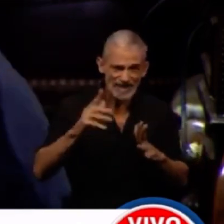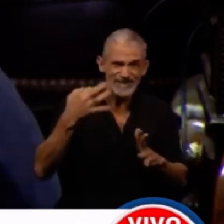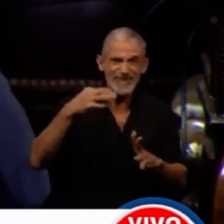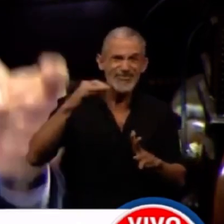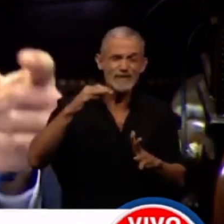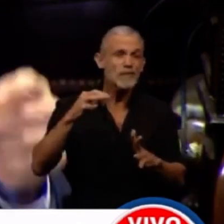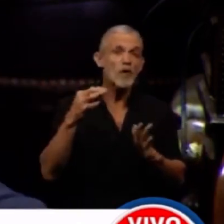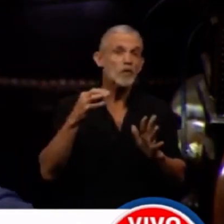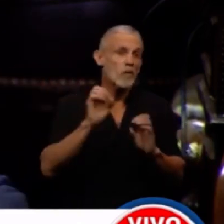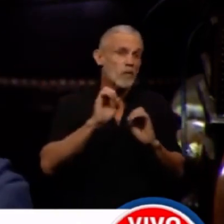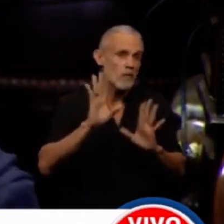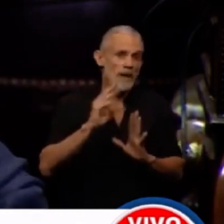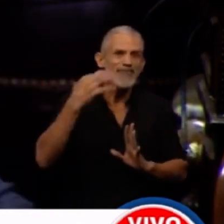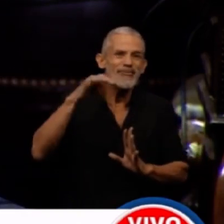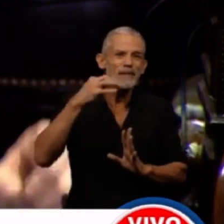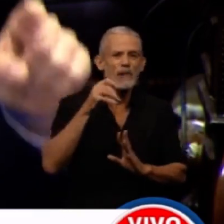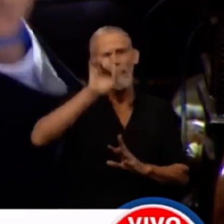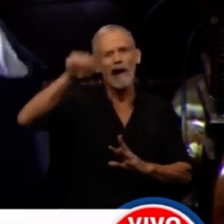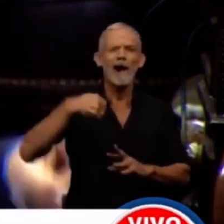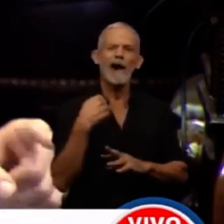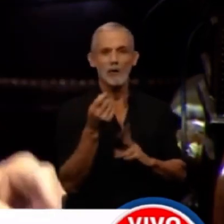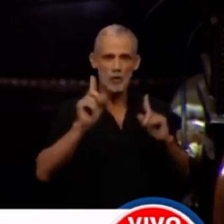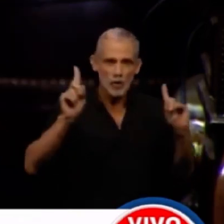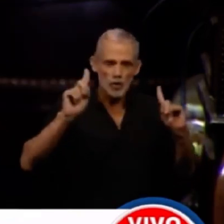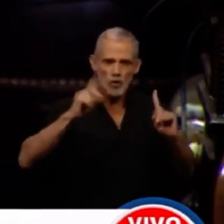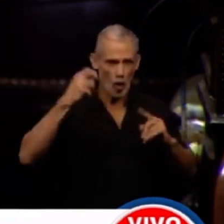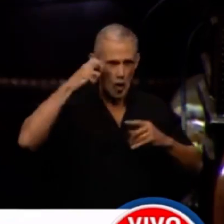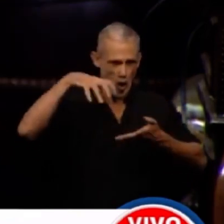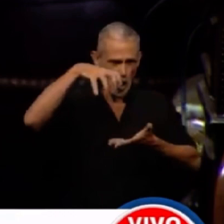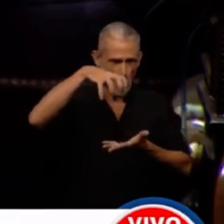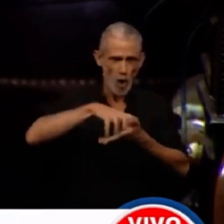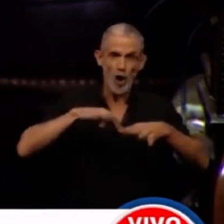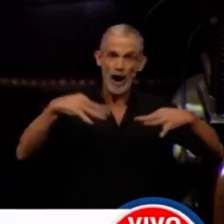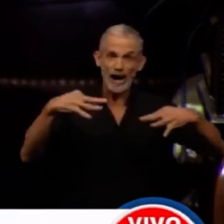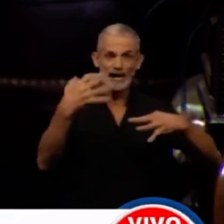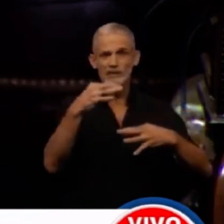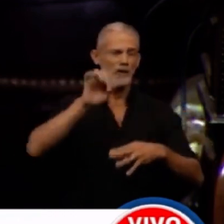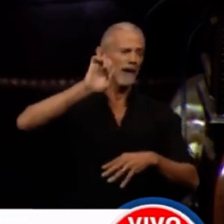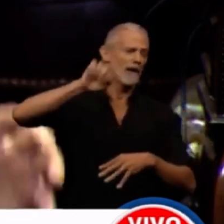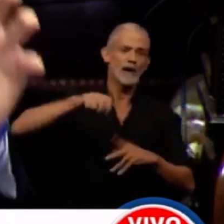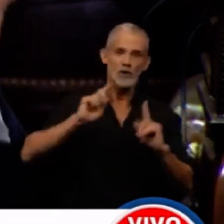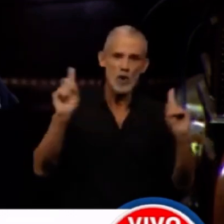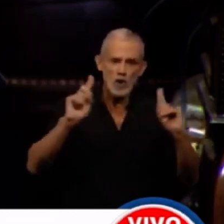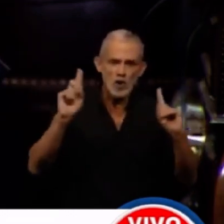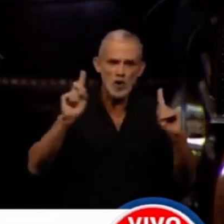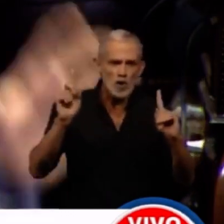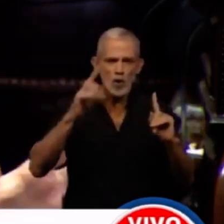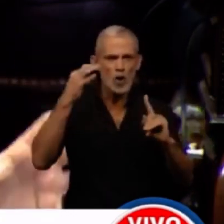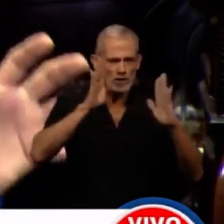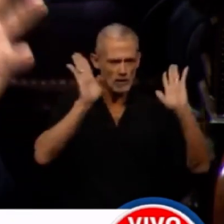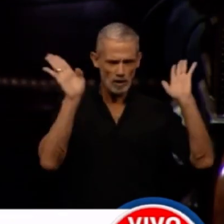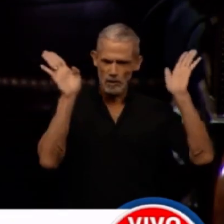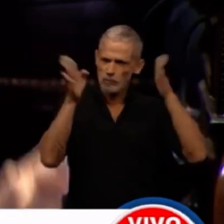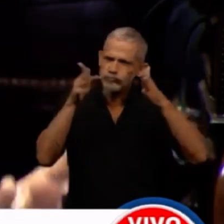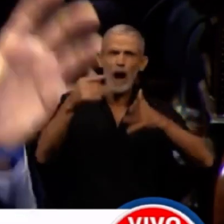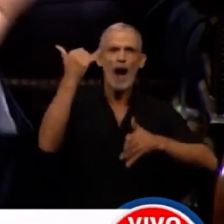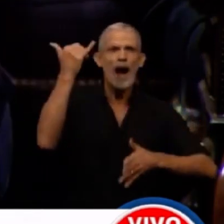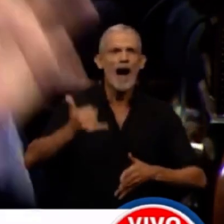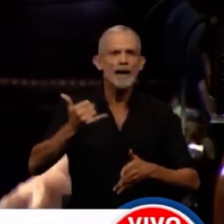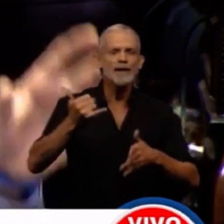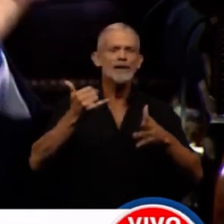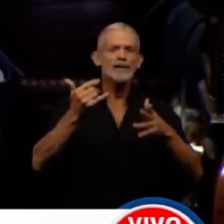y no debemos mirar para el costado, y este Congreso no debe mirar para el costado cuando damos cuenta de que